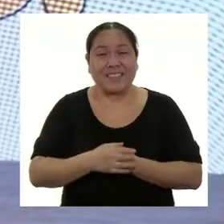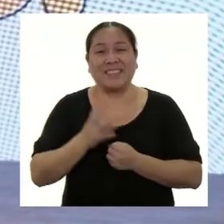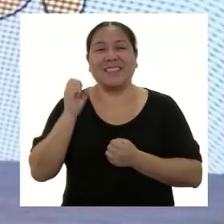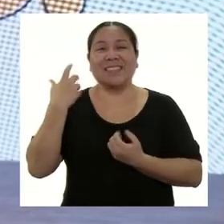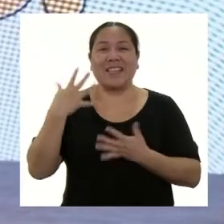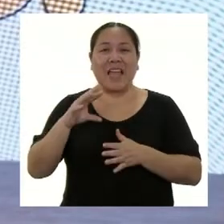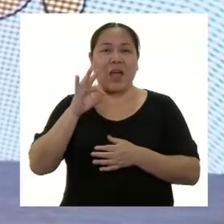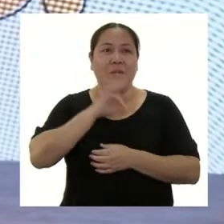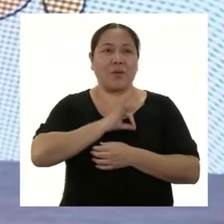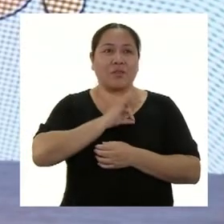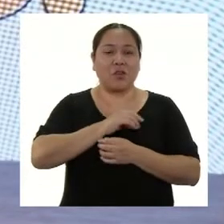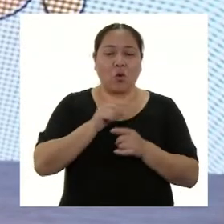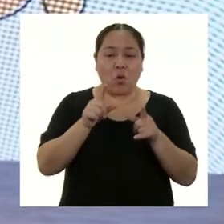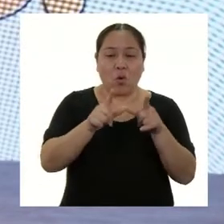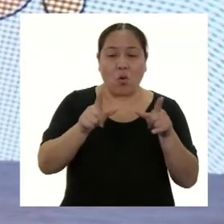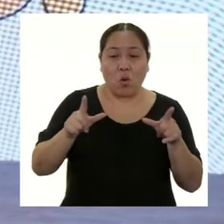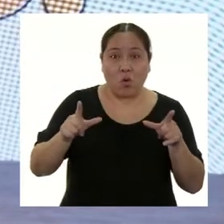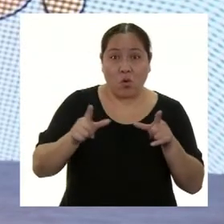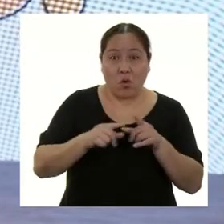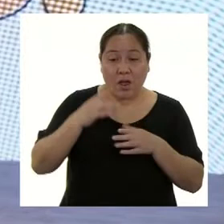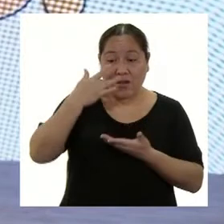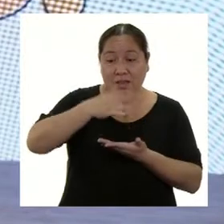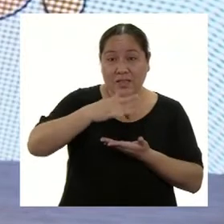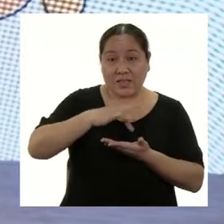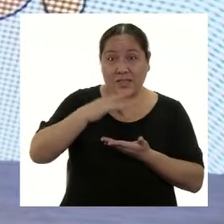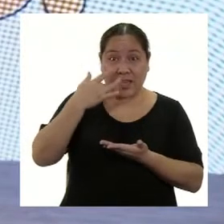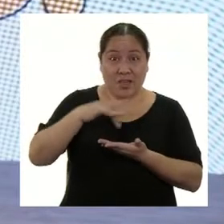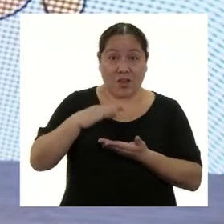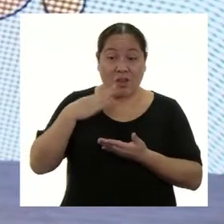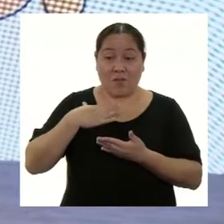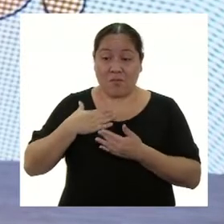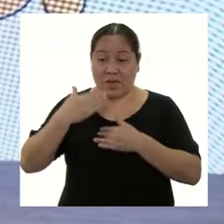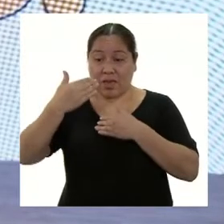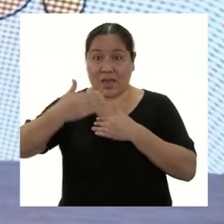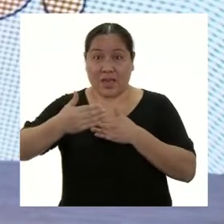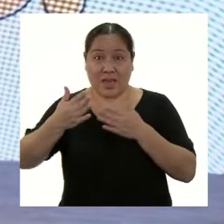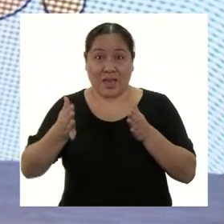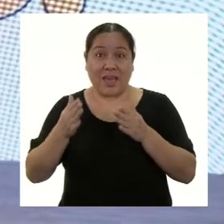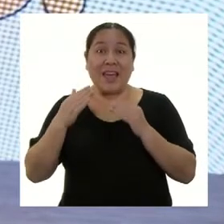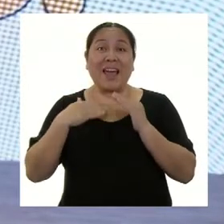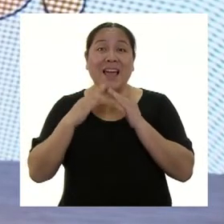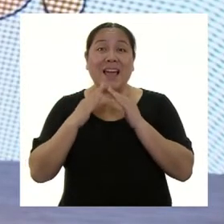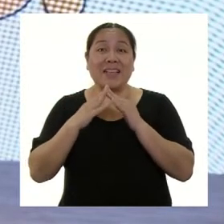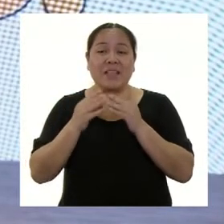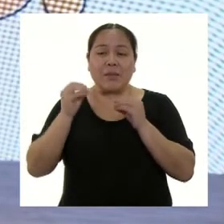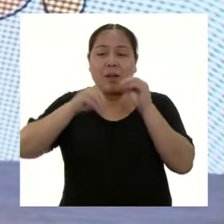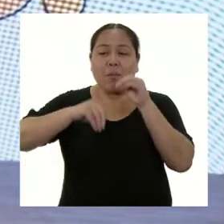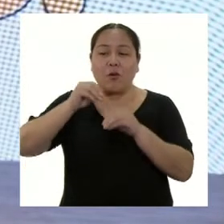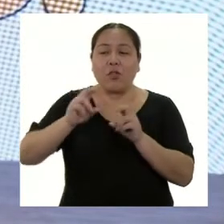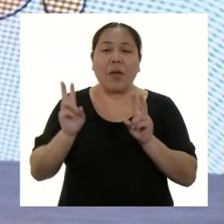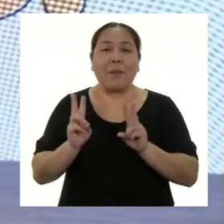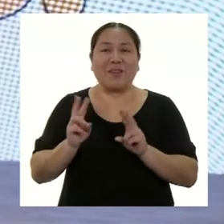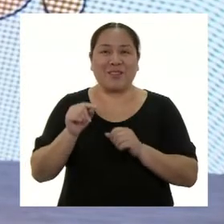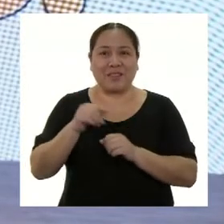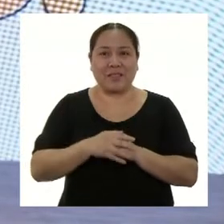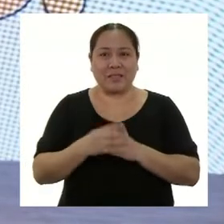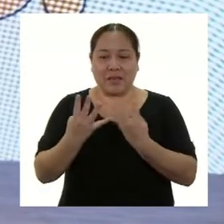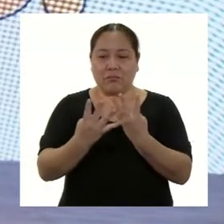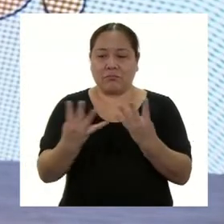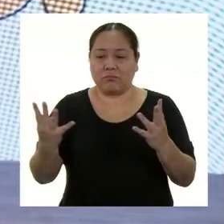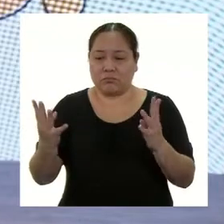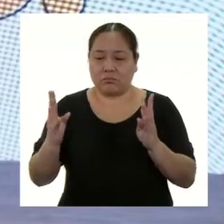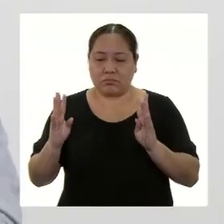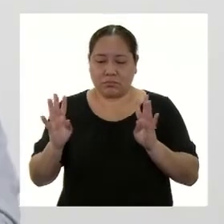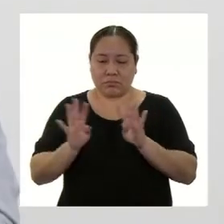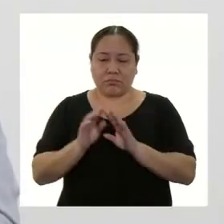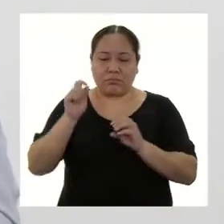aprovechado un terrenito vacío que hay en el patio de mi casa para cultivar verduras. ¿Qué les parece? Justo acabo de terminar de cercar el terrenito para